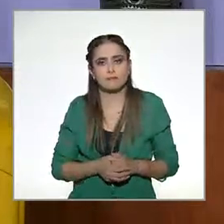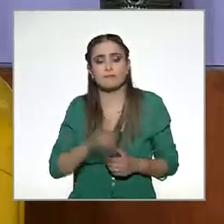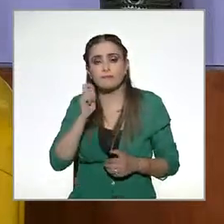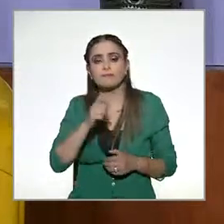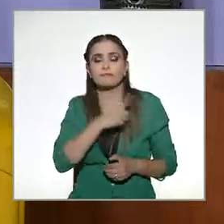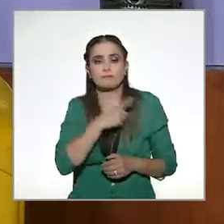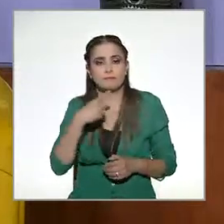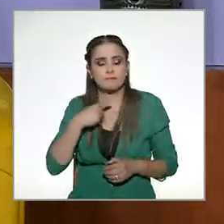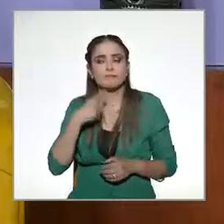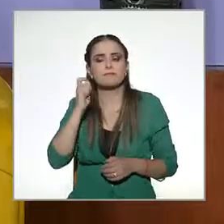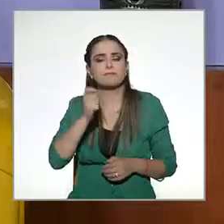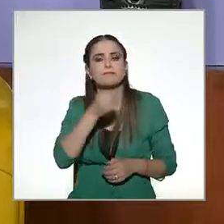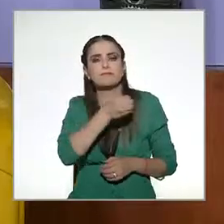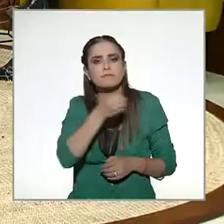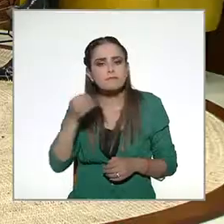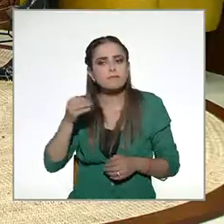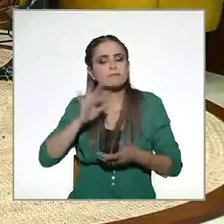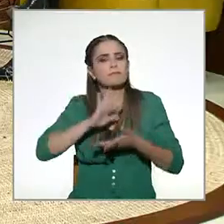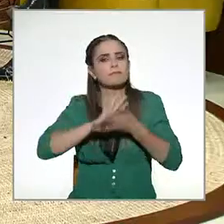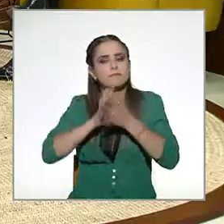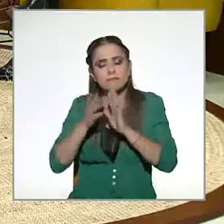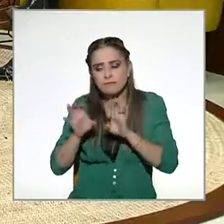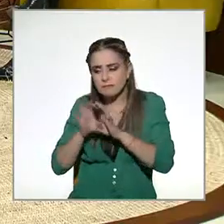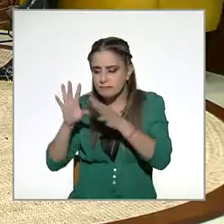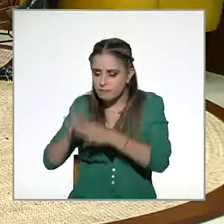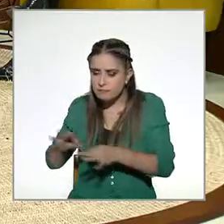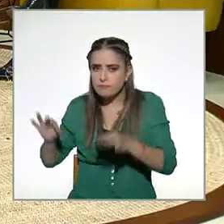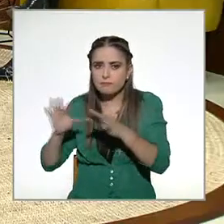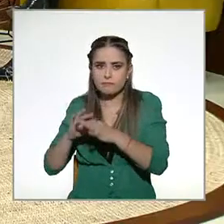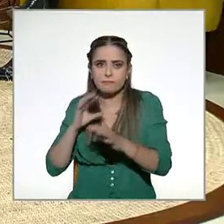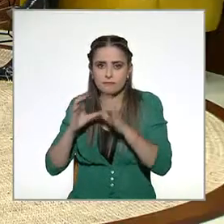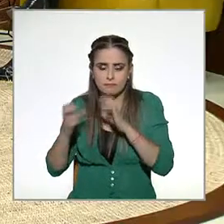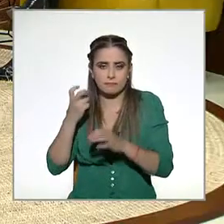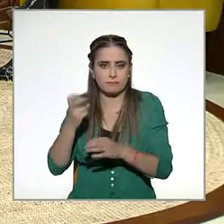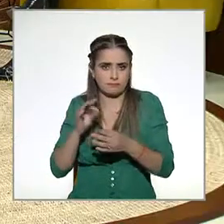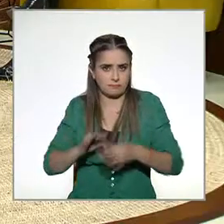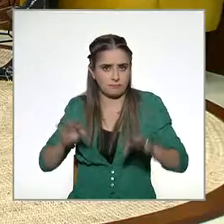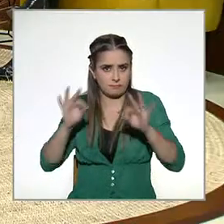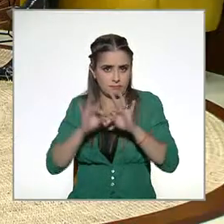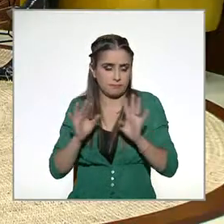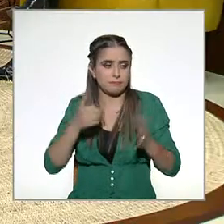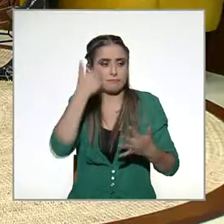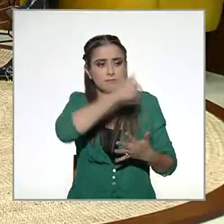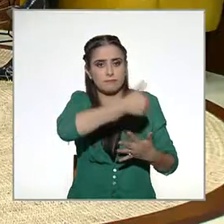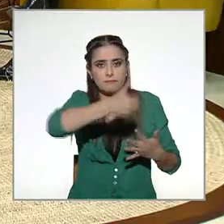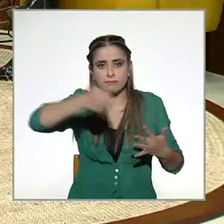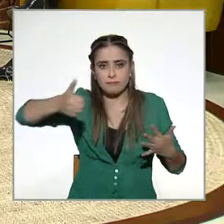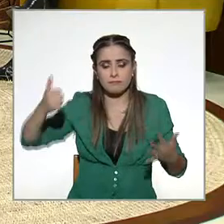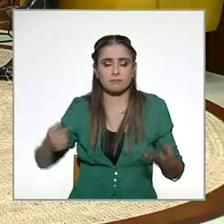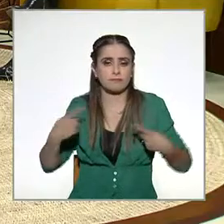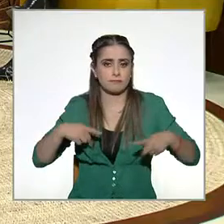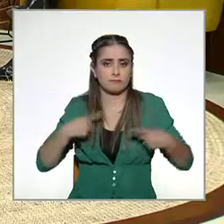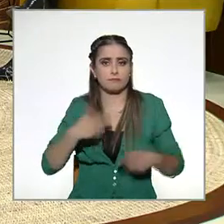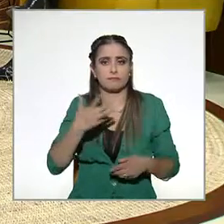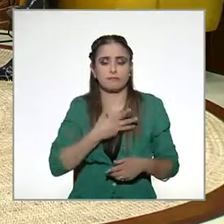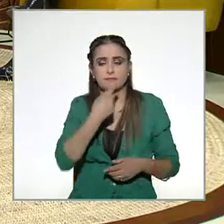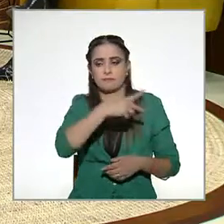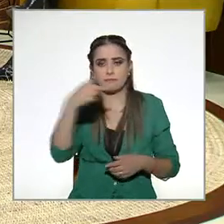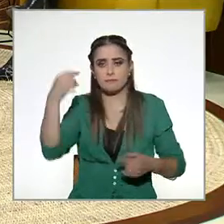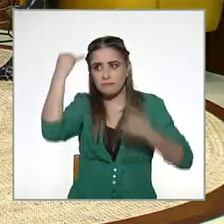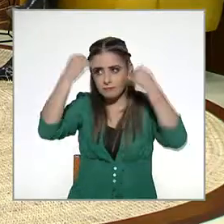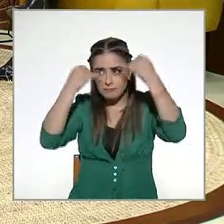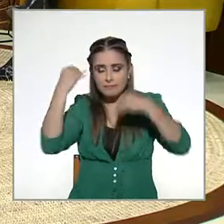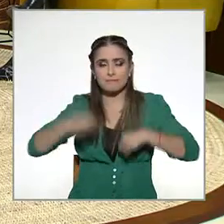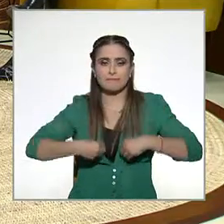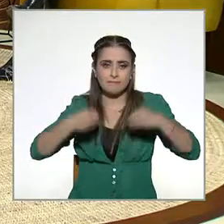evolutivo y otras cuestiones sociales. O sea, lo que tú quieres decir es que cada quien tiene una forma de ser y una idea de la vida y tiene